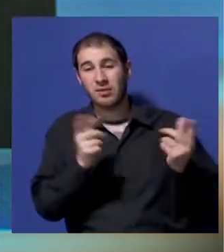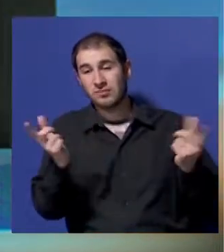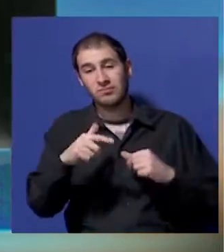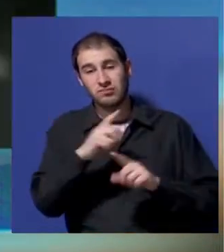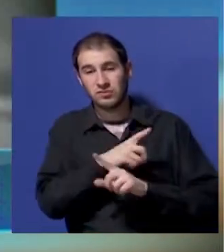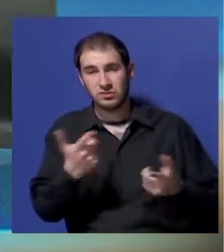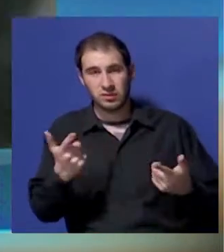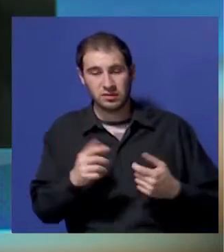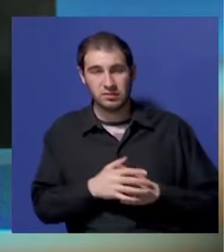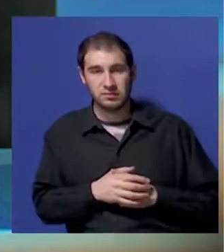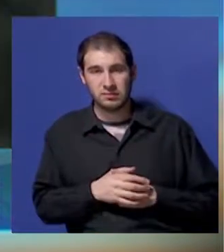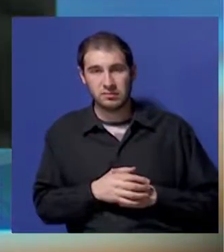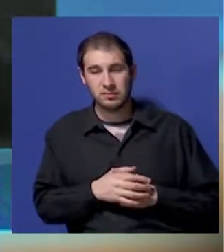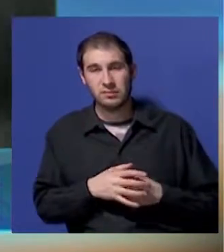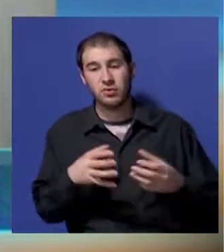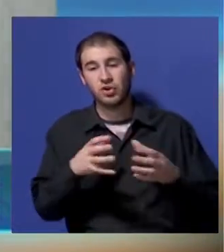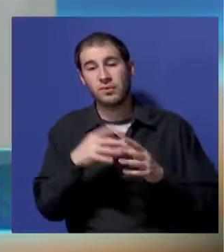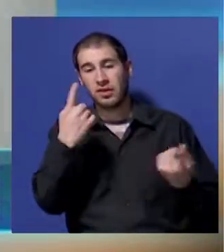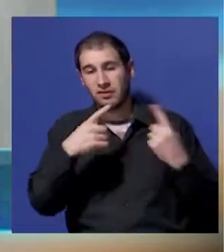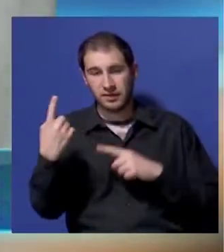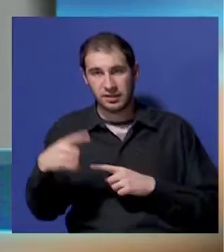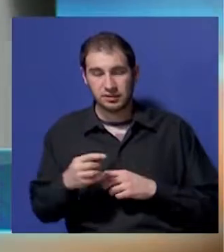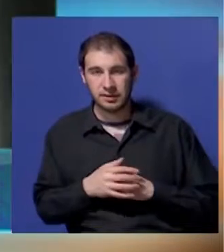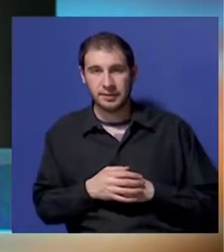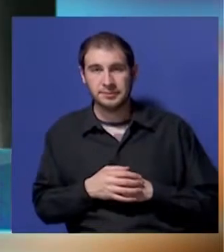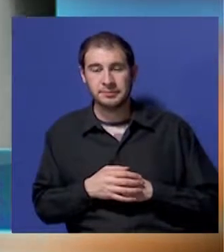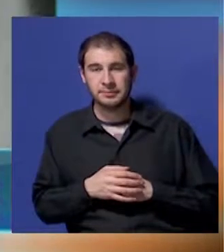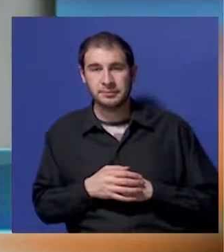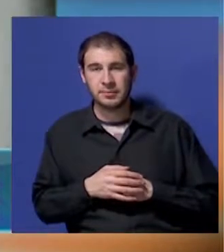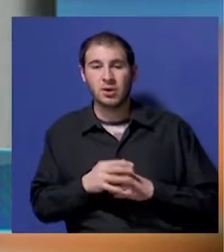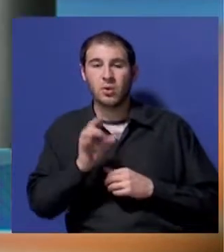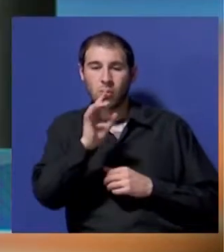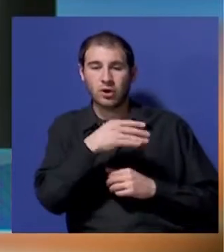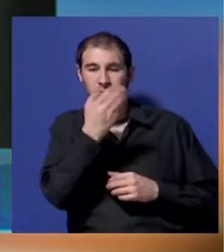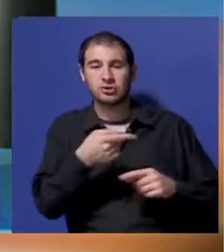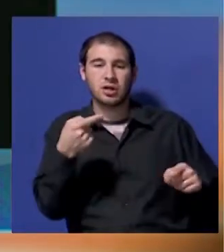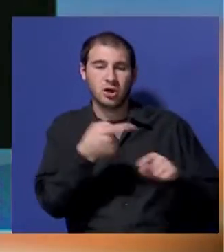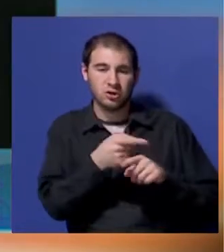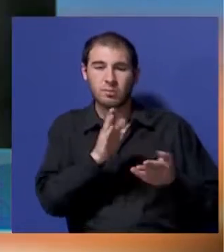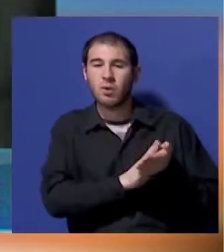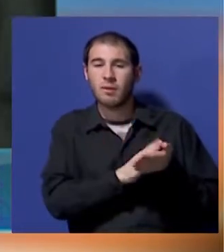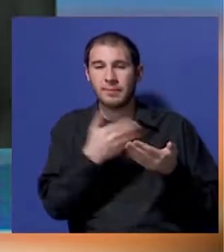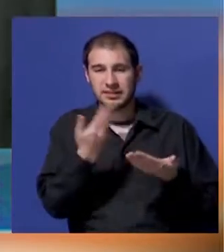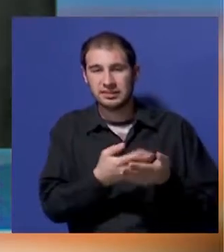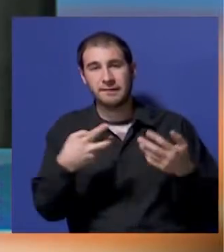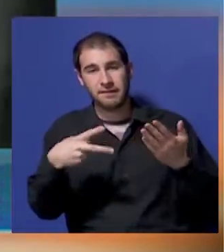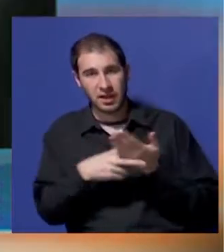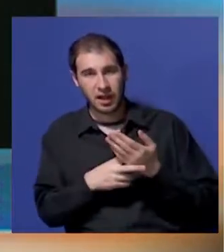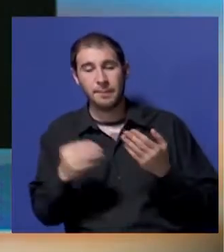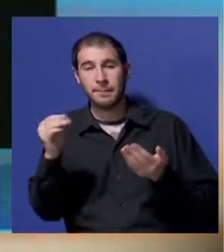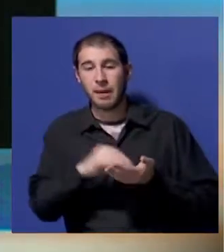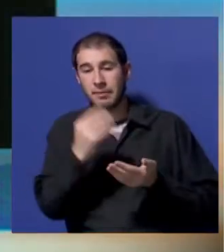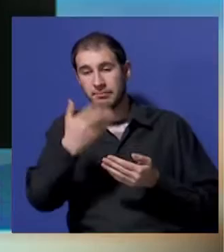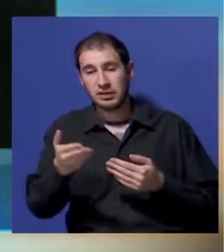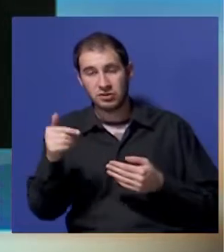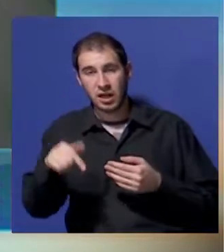audiencia. Entonces, las distintas partes, no solamente las víctimas, los querellantes, la fiscalía, sino también los